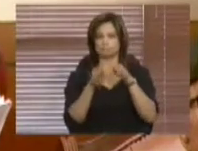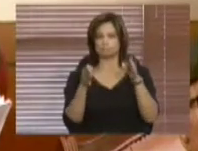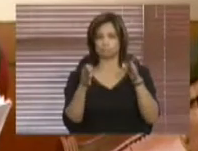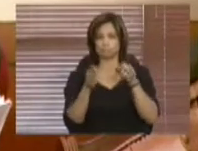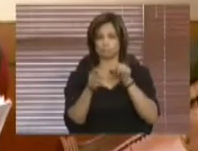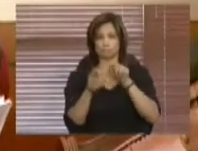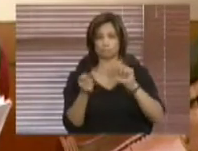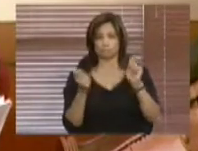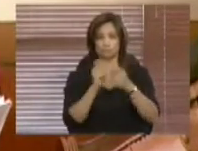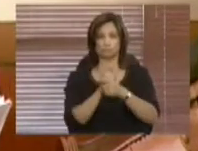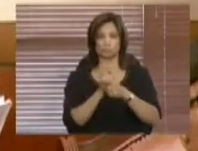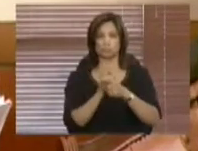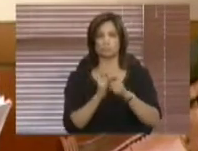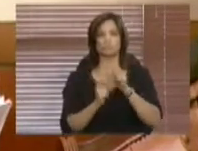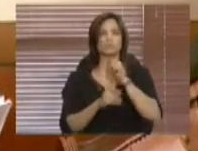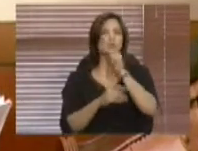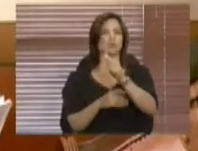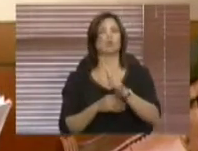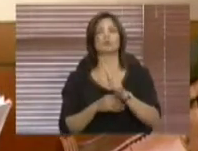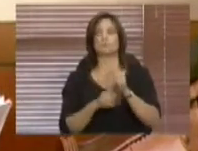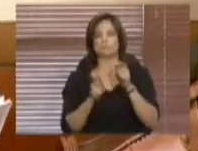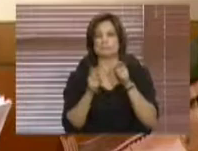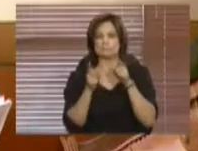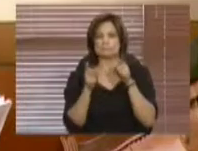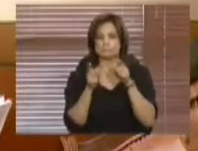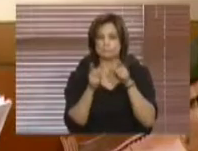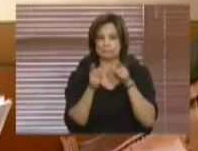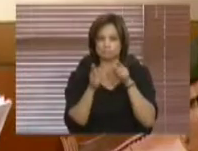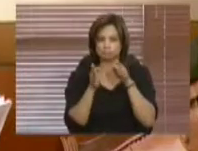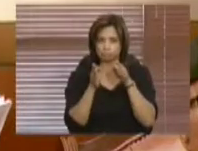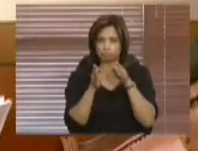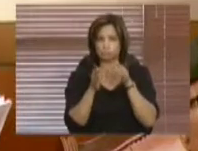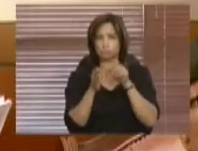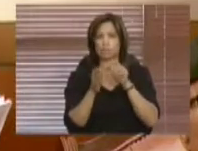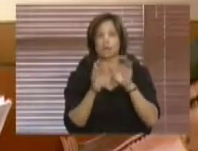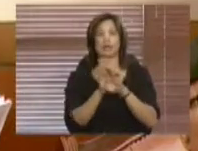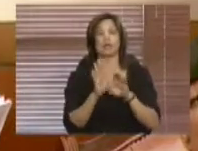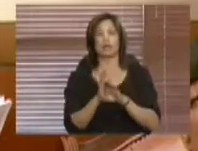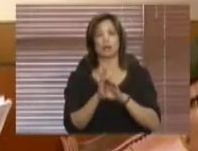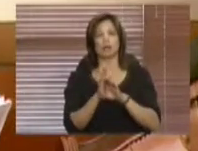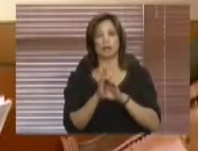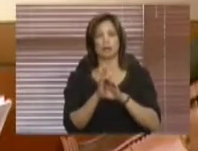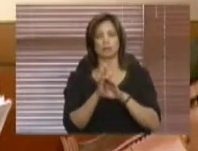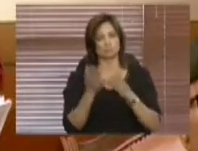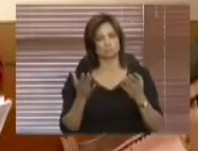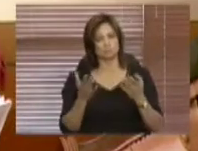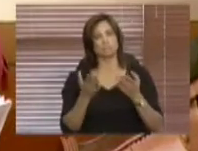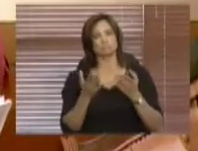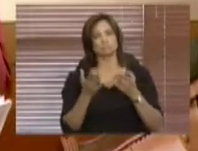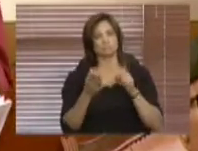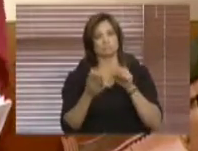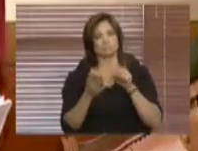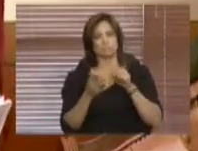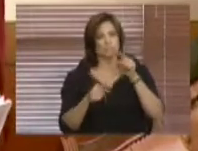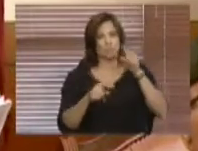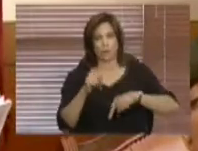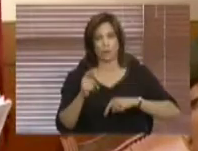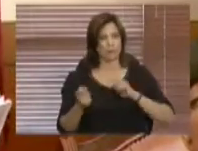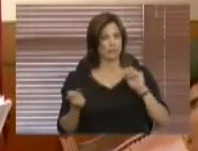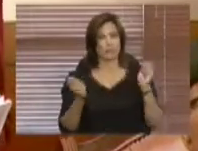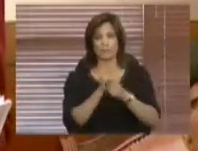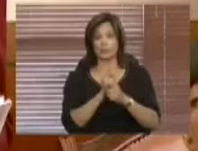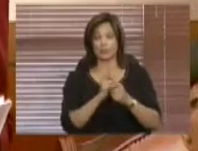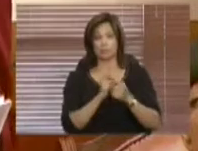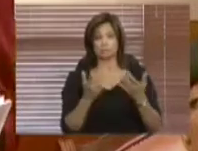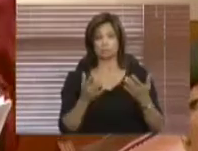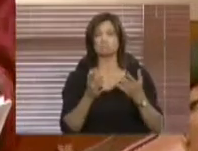reforma, no tan estrecha que la Constitución sea prácticamente irreformable